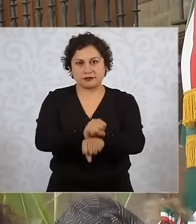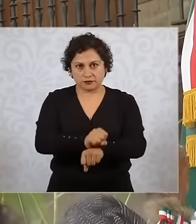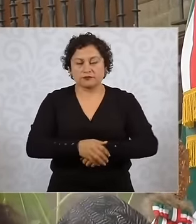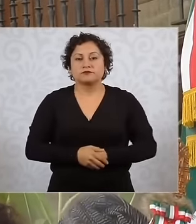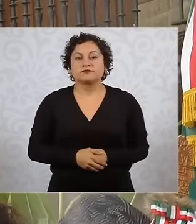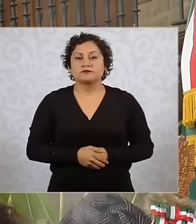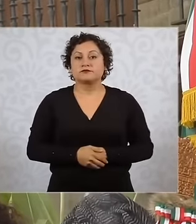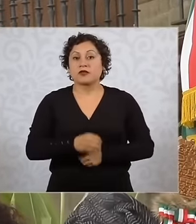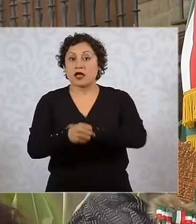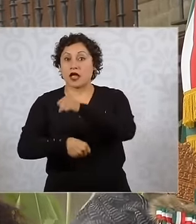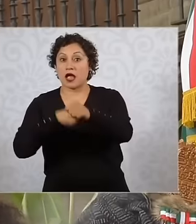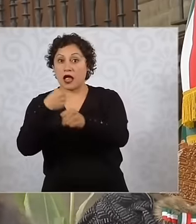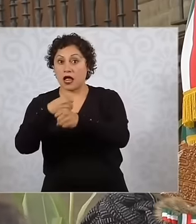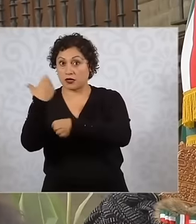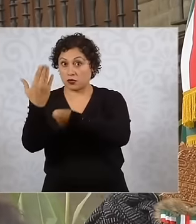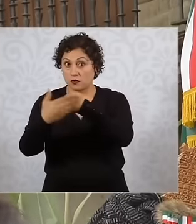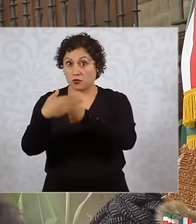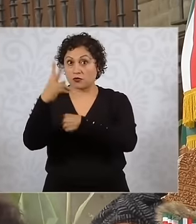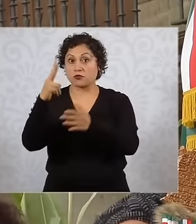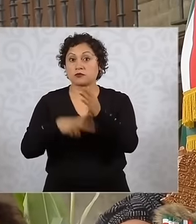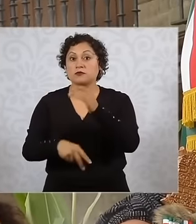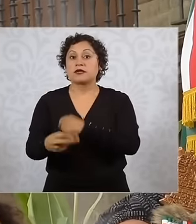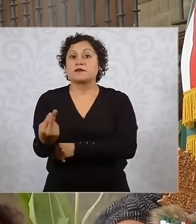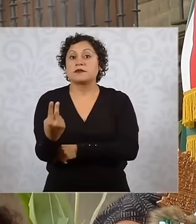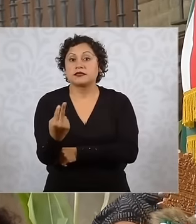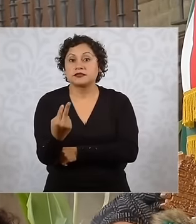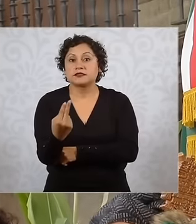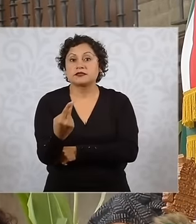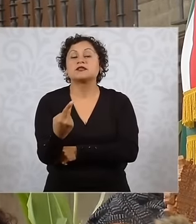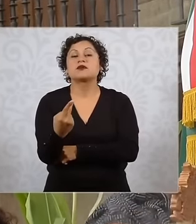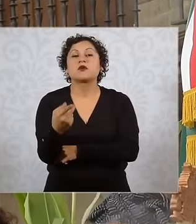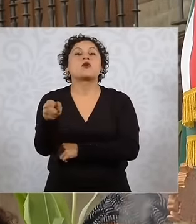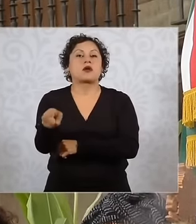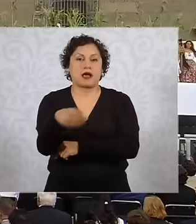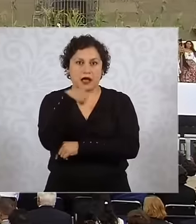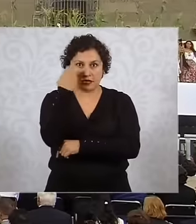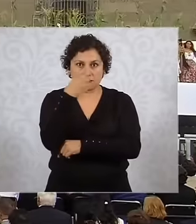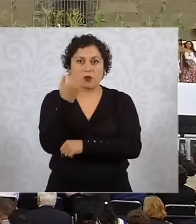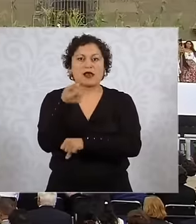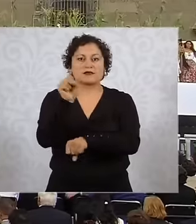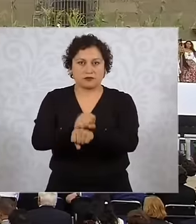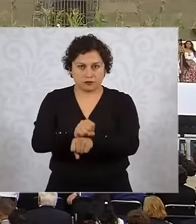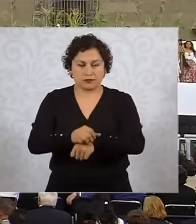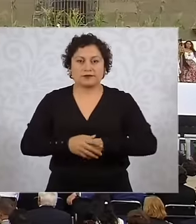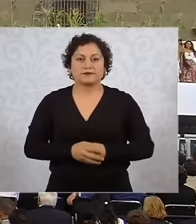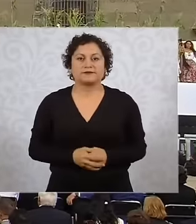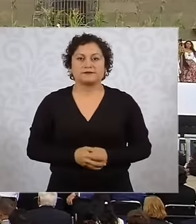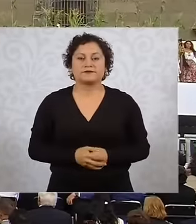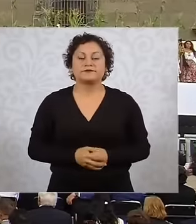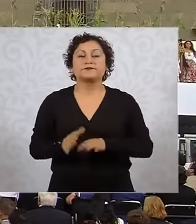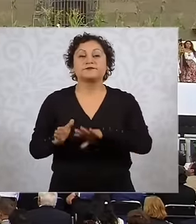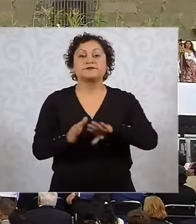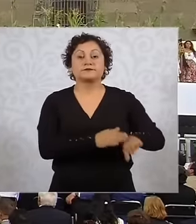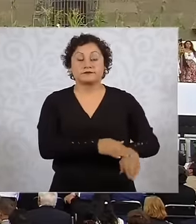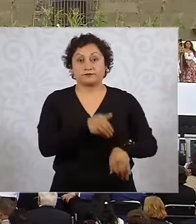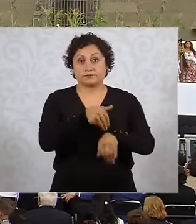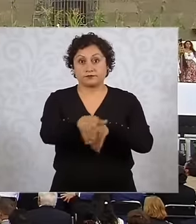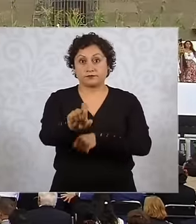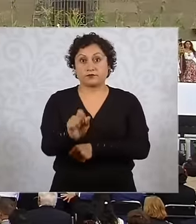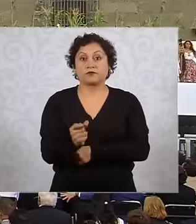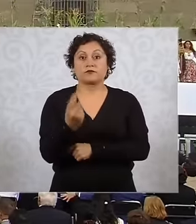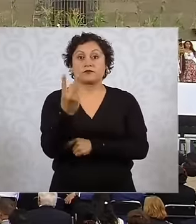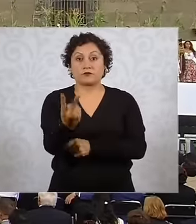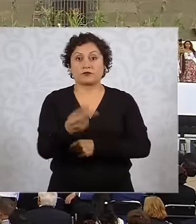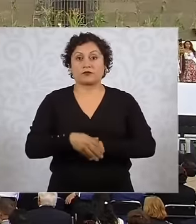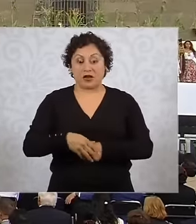2025 vamos a iniciar con los estudiantes de secundaria. 22. Este